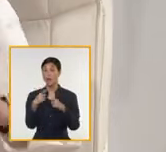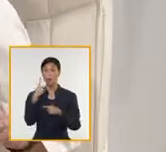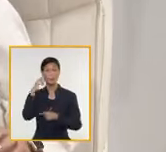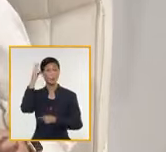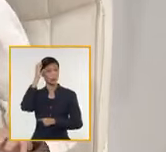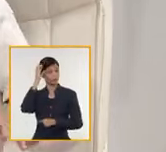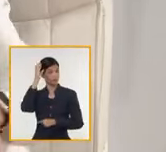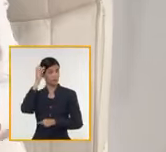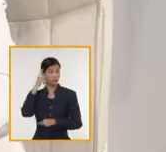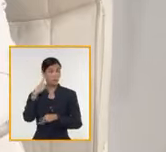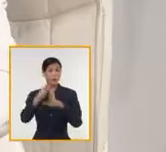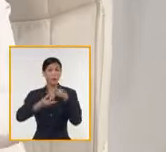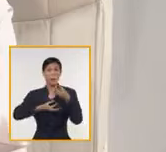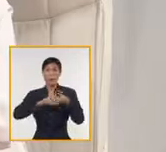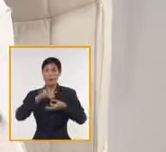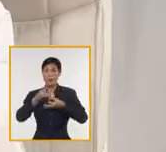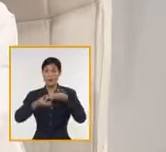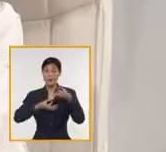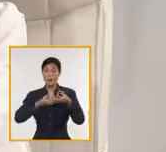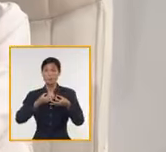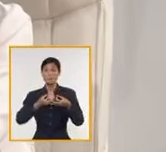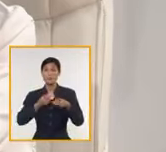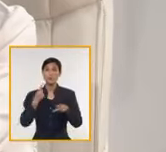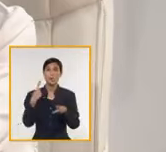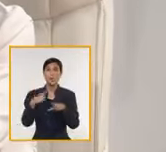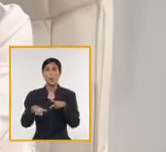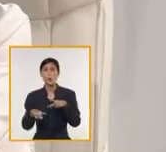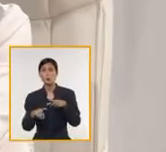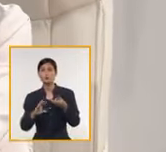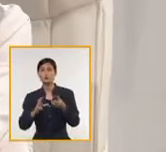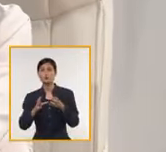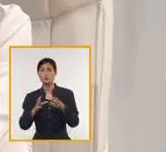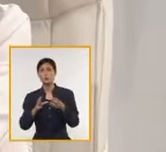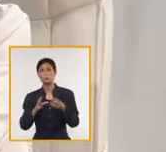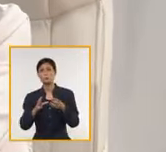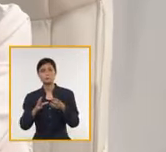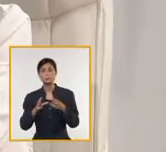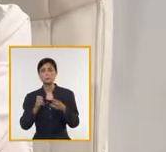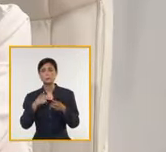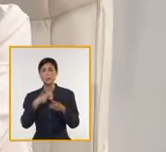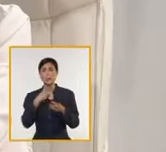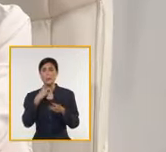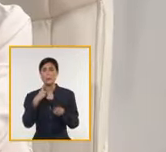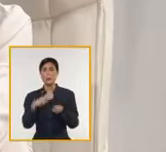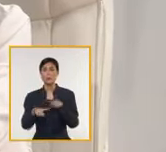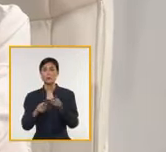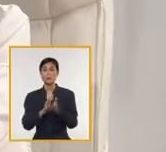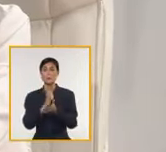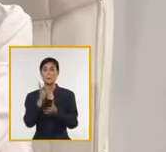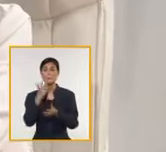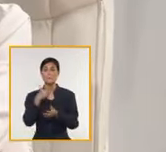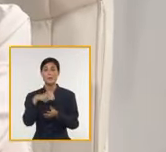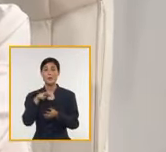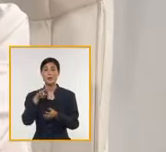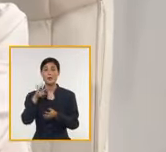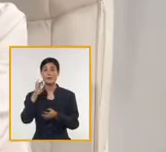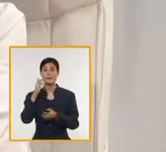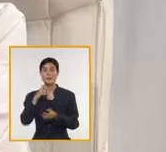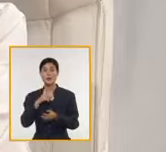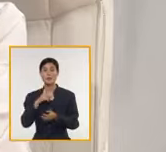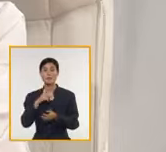de la oposición, y de otro lado, digamos, una figura como María Corina Machado, que más a